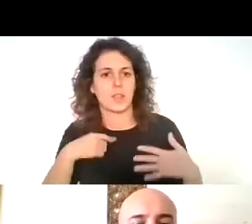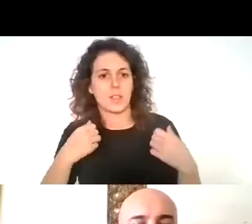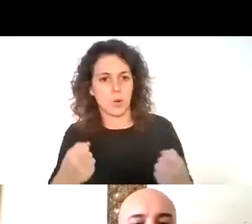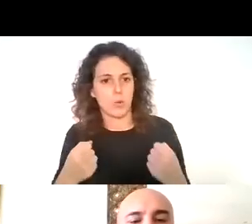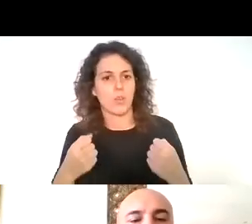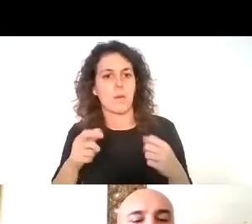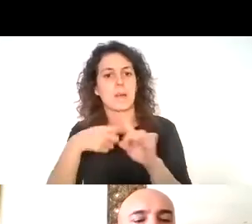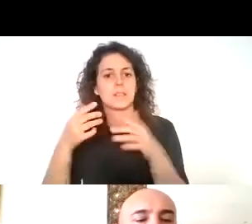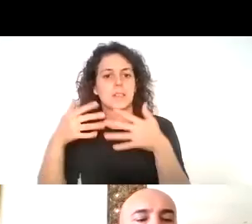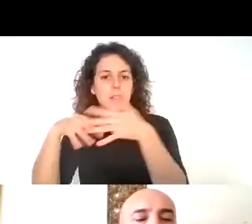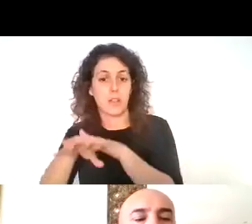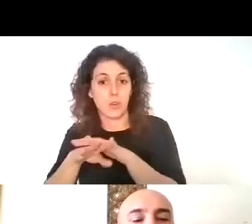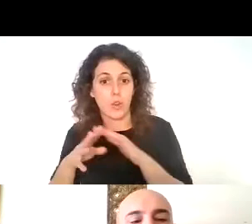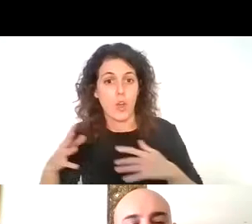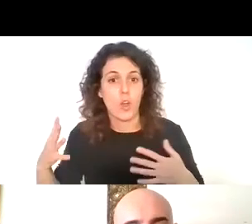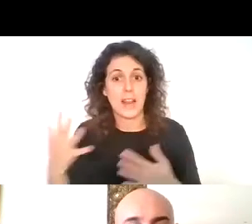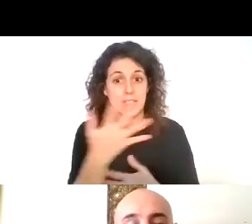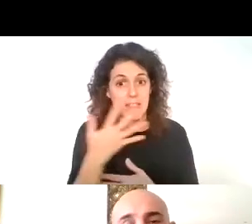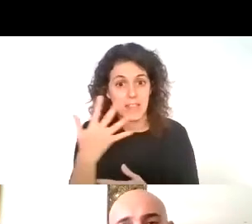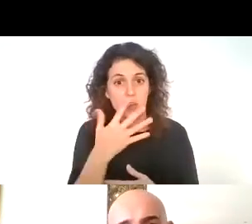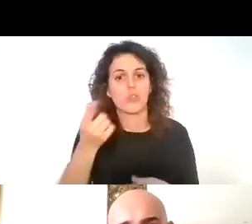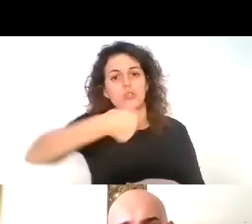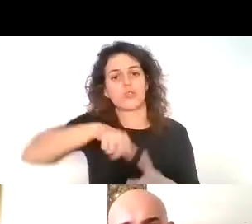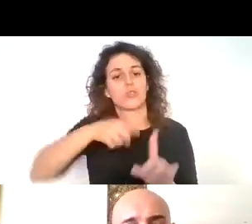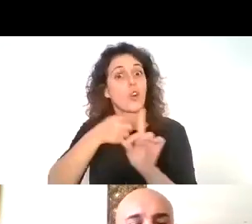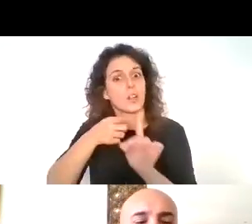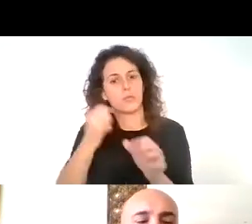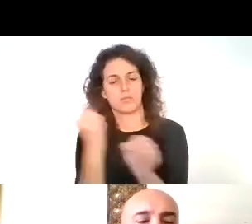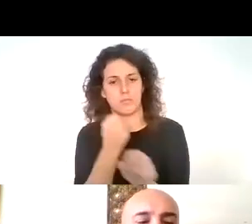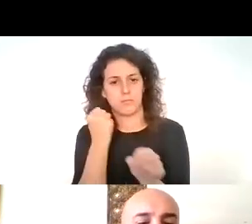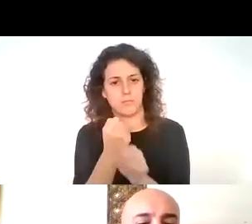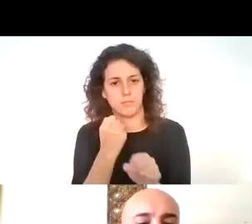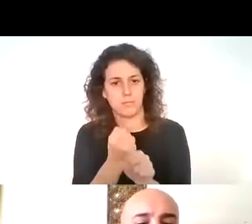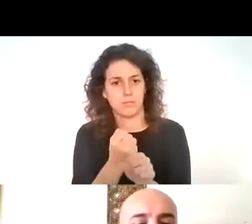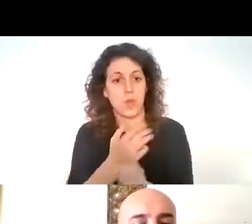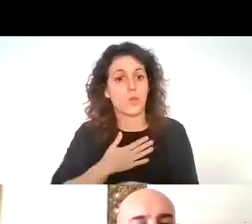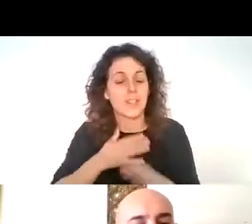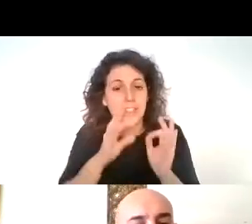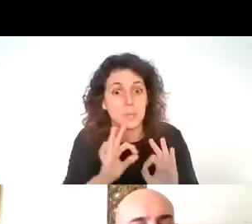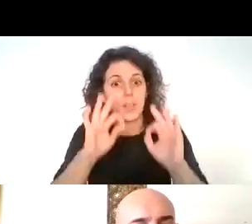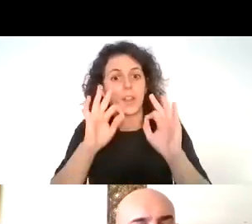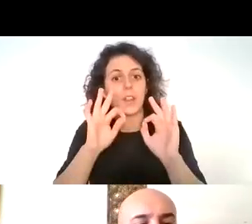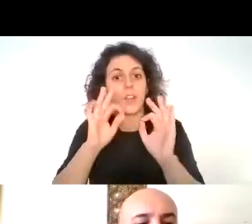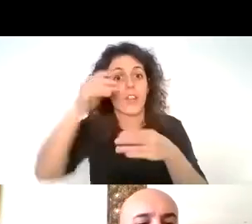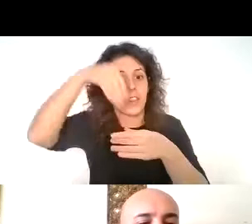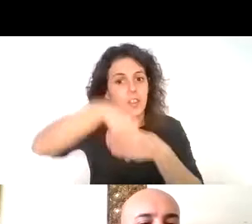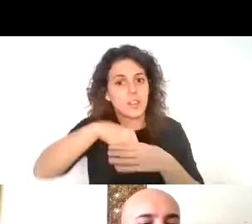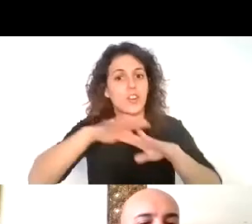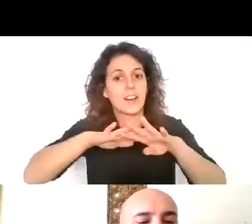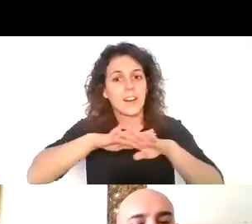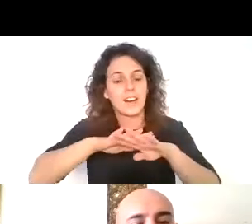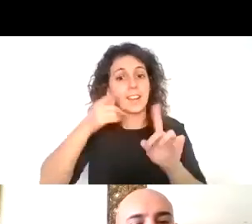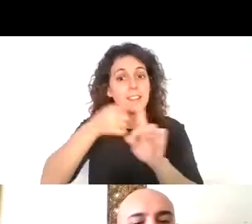e integración son en torno a las que trabajamos. Y de hecho, nuestra especialización dentro de la red de destinos